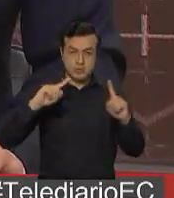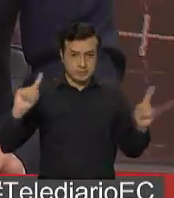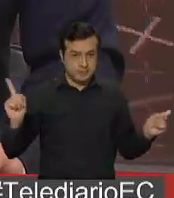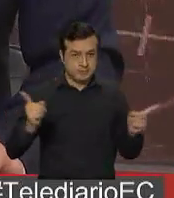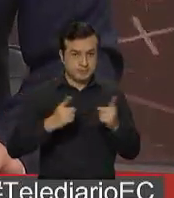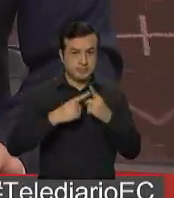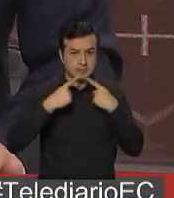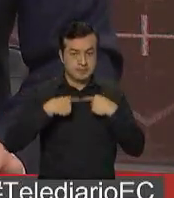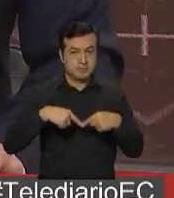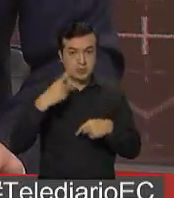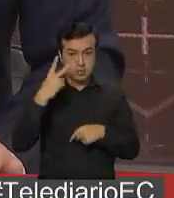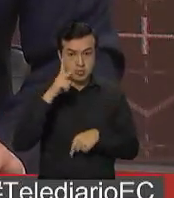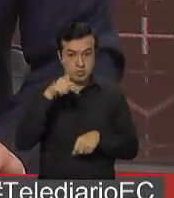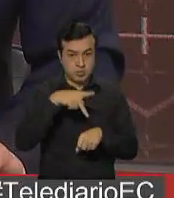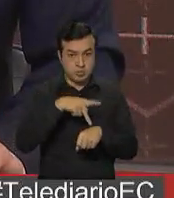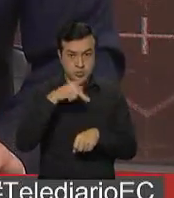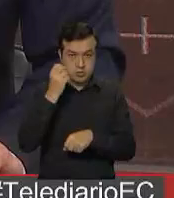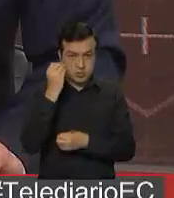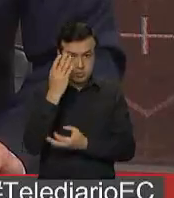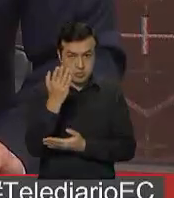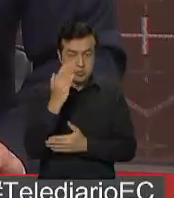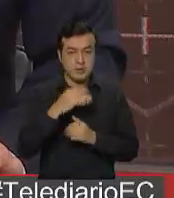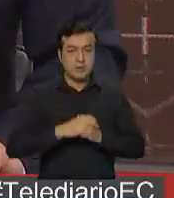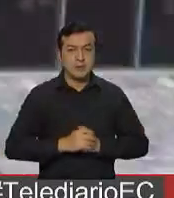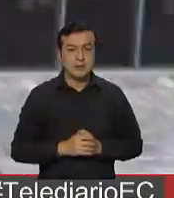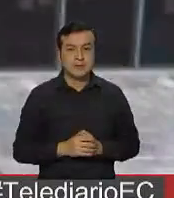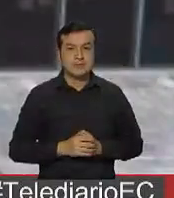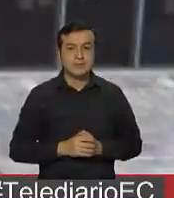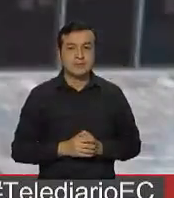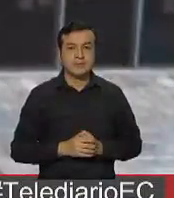enseguida los criterios de dos analistas.